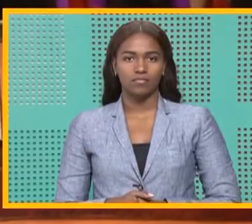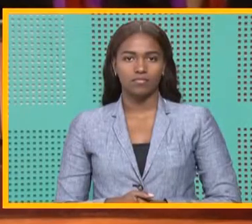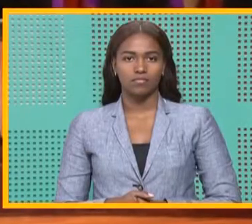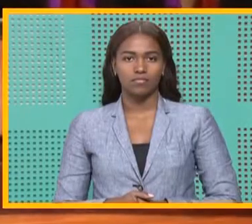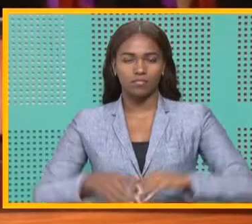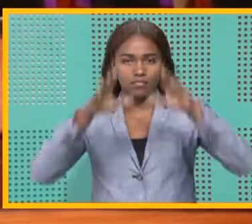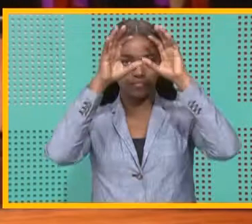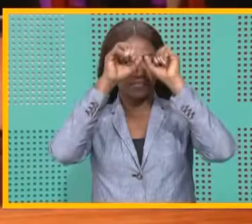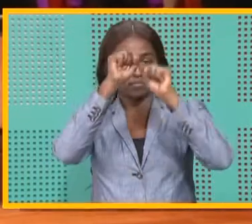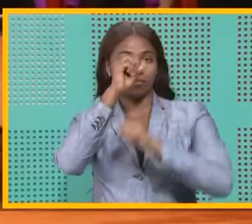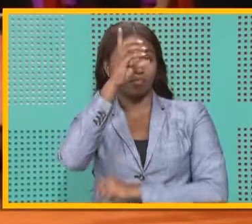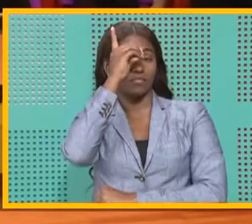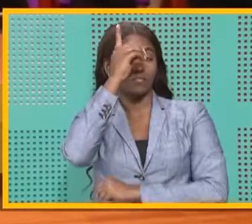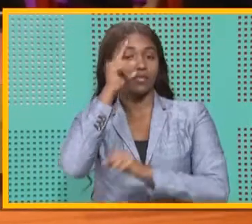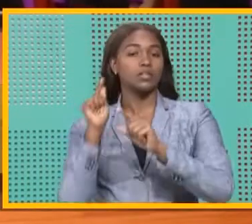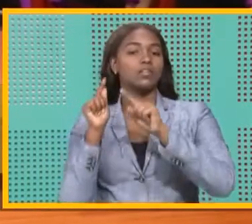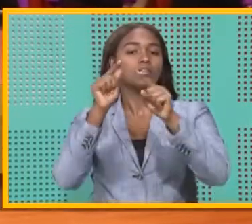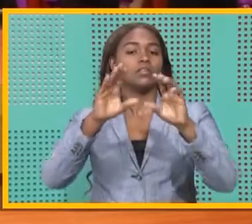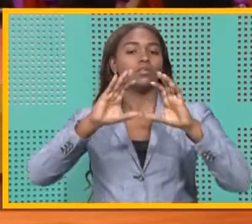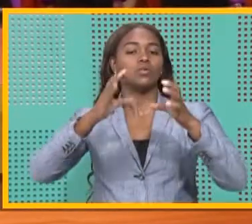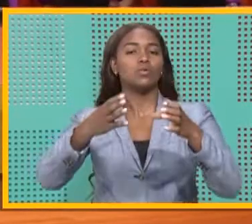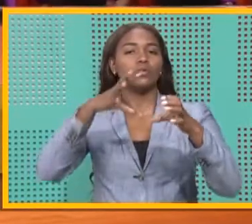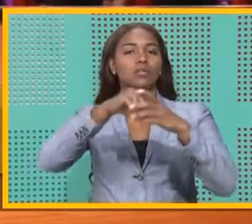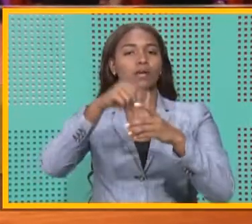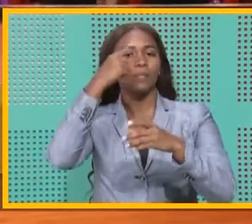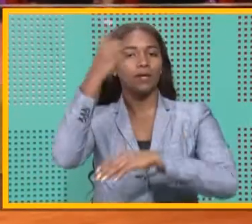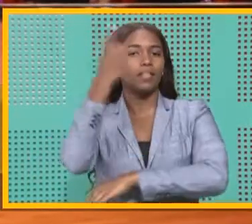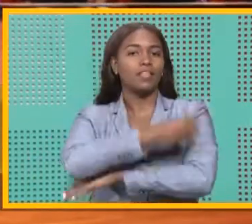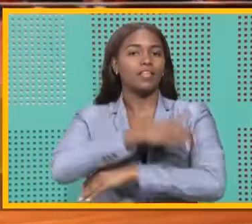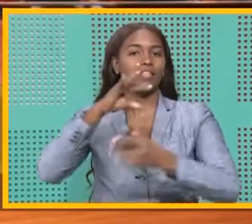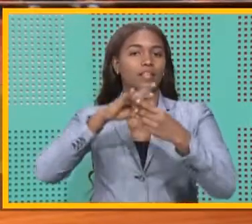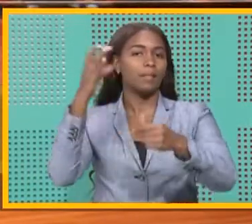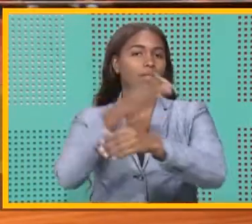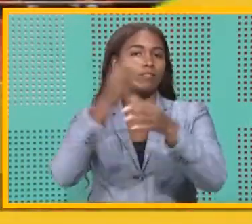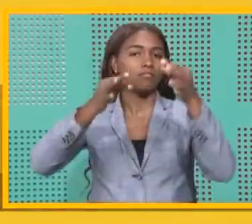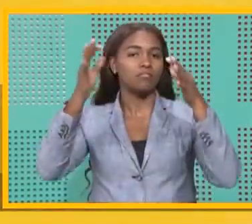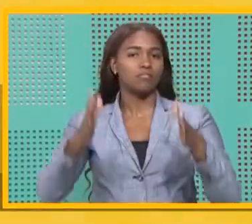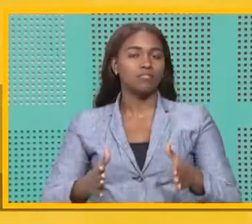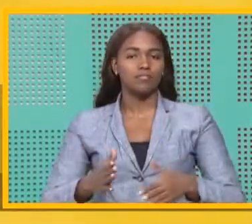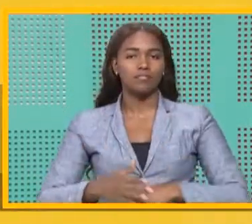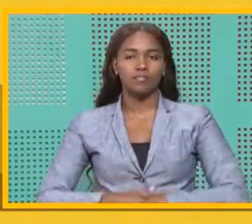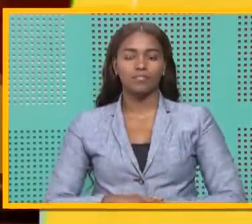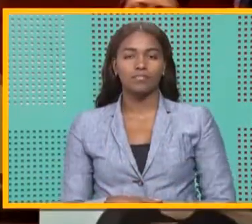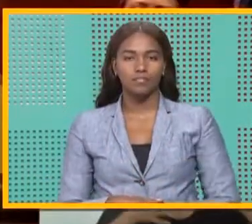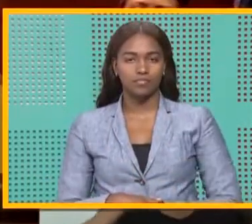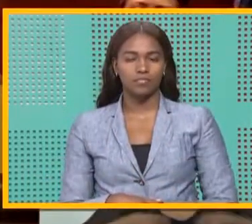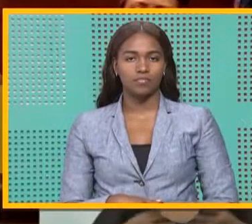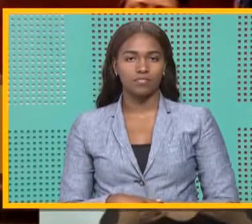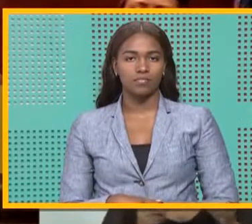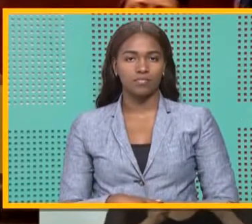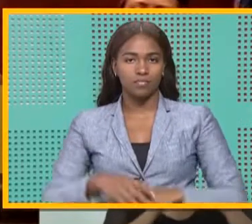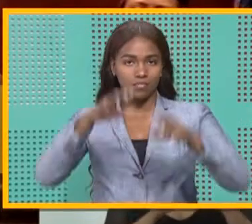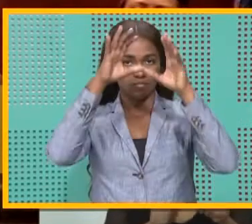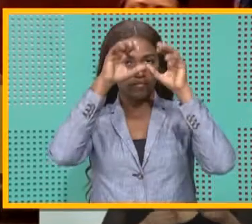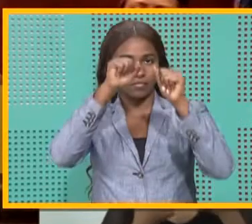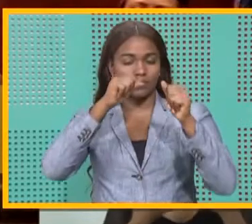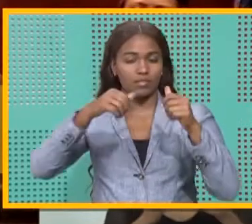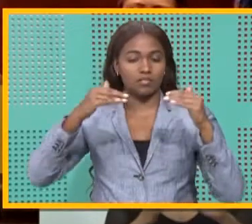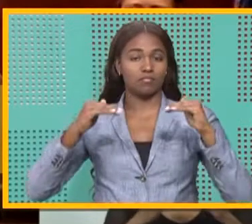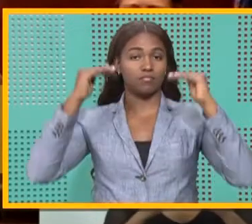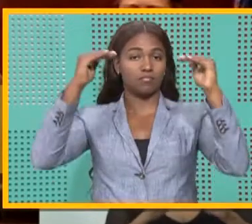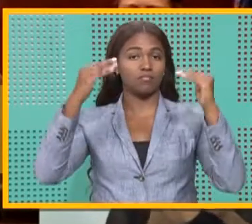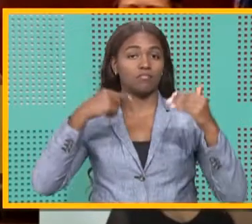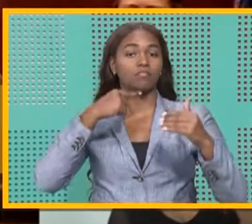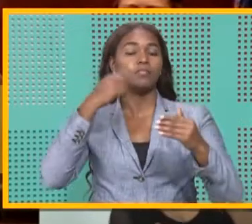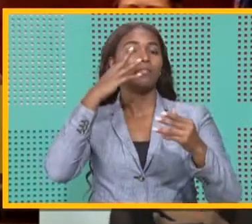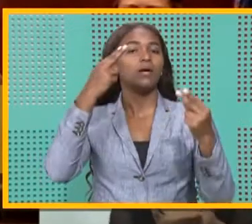El presidente Medina asiste a audiencia solemne por el Día del Poder Judicial. El presidente de la Suprema anuncia